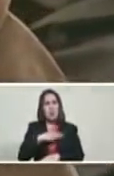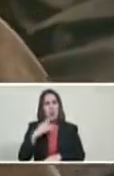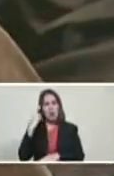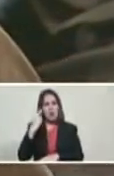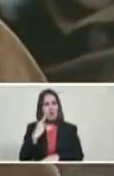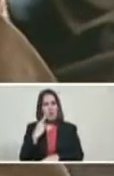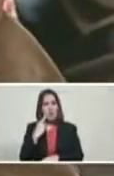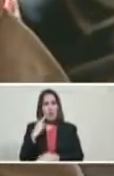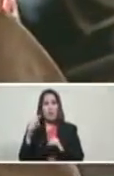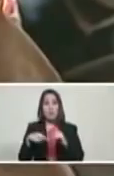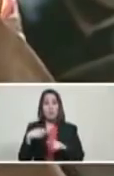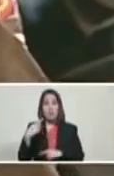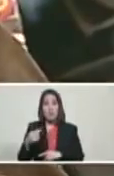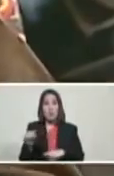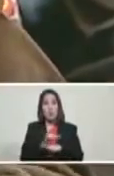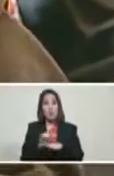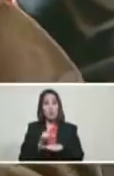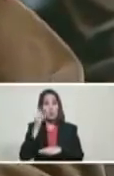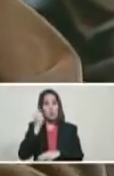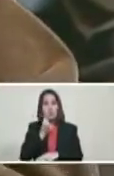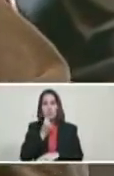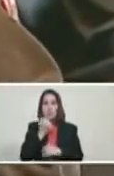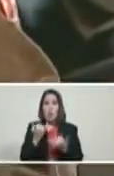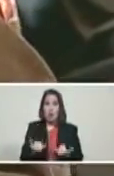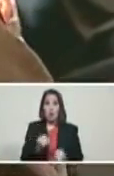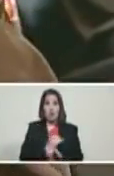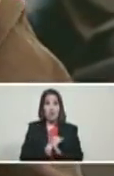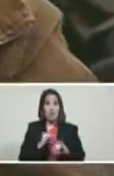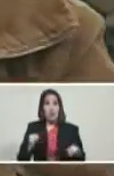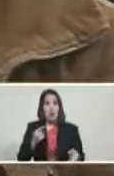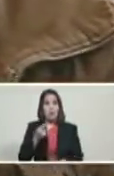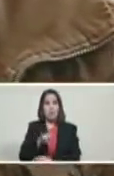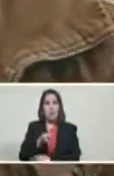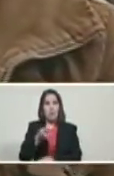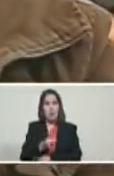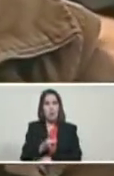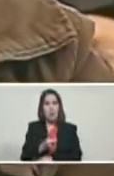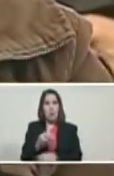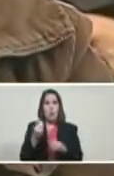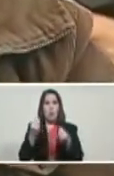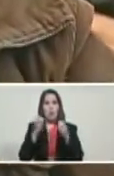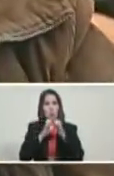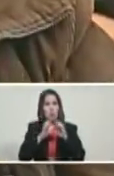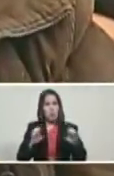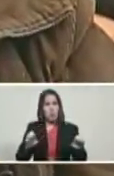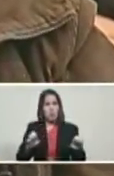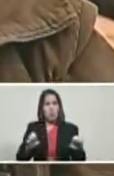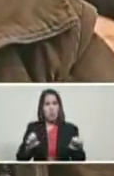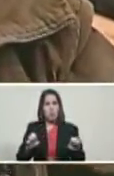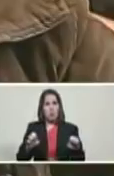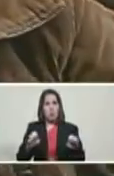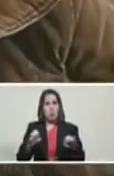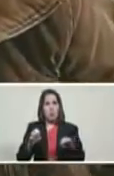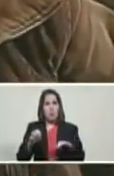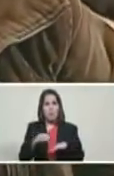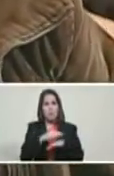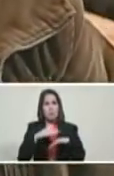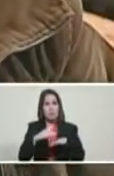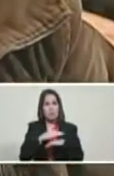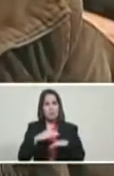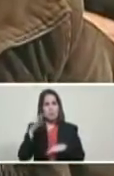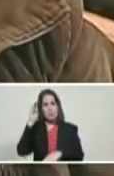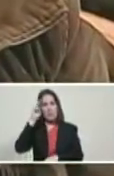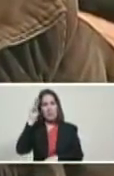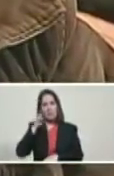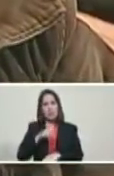y estoy ahorita en la misión Sucre. O sea, terminé y me gradué como educadora de misión Sucre, maestra